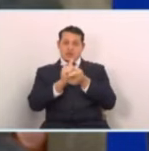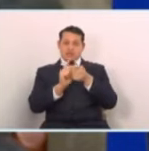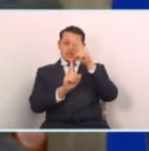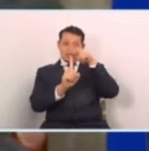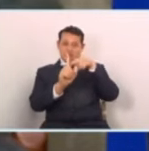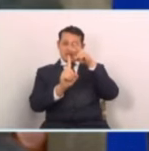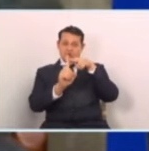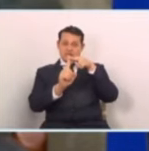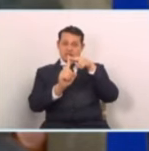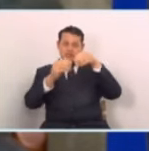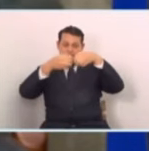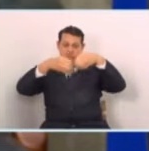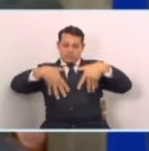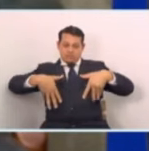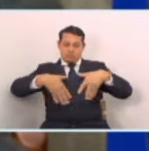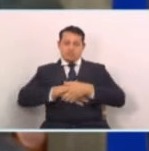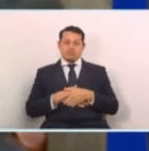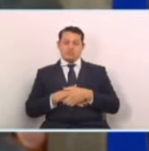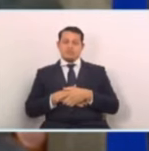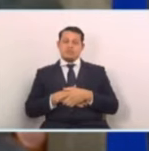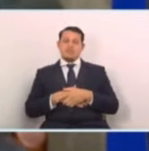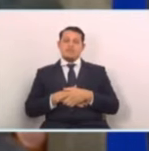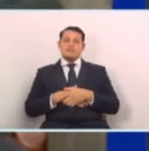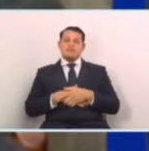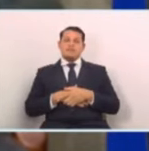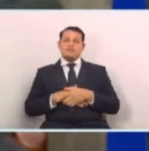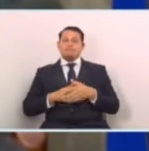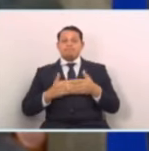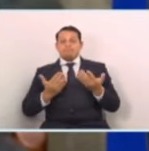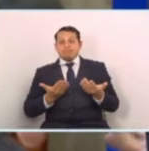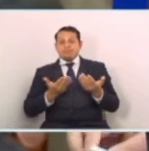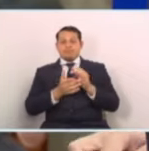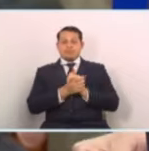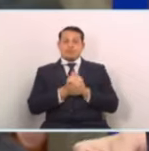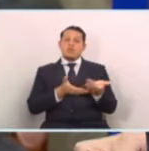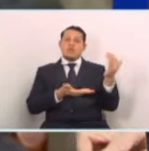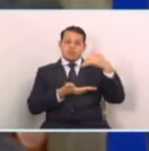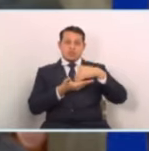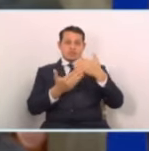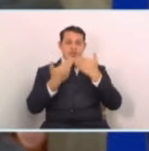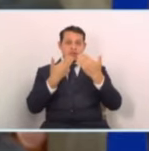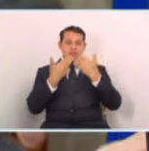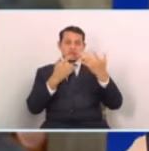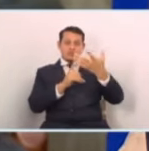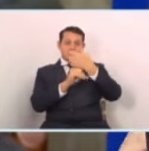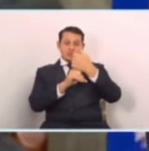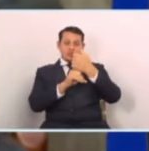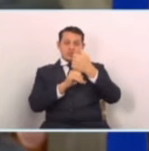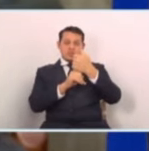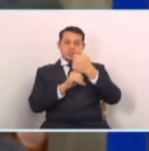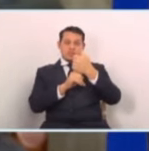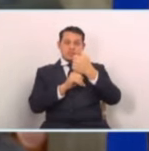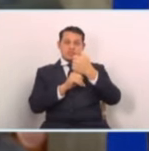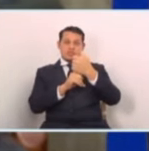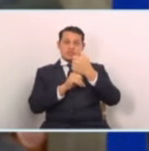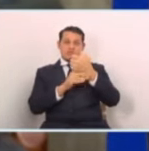de carácter administrativo. Y lo voy a repetir, tomando en